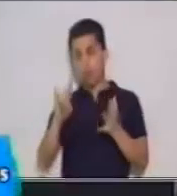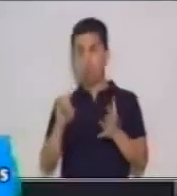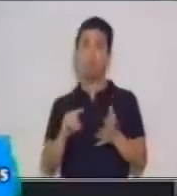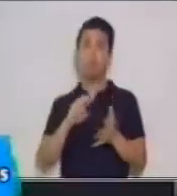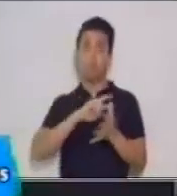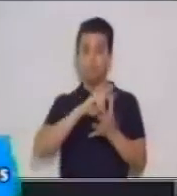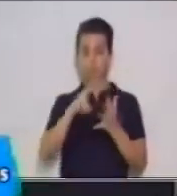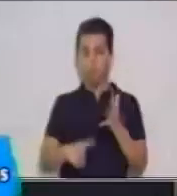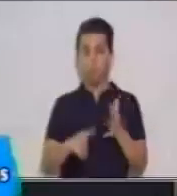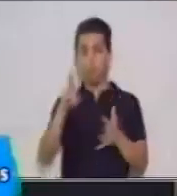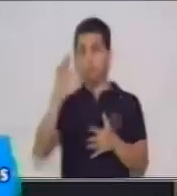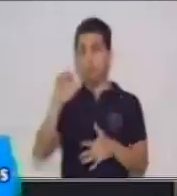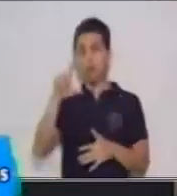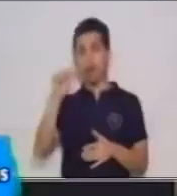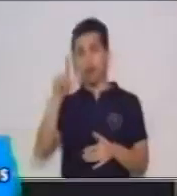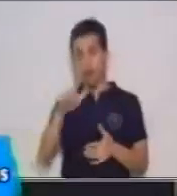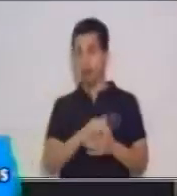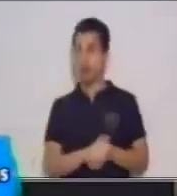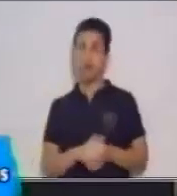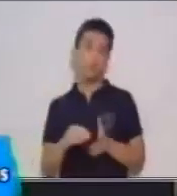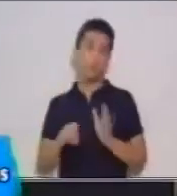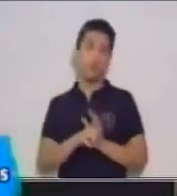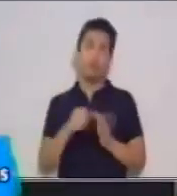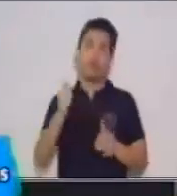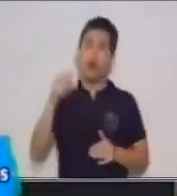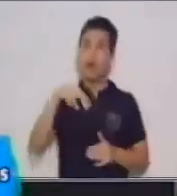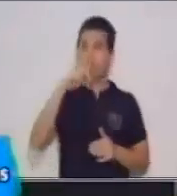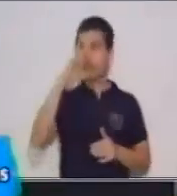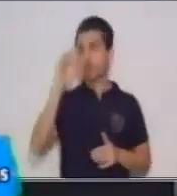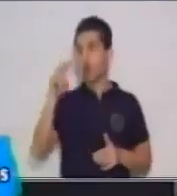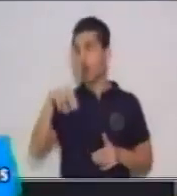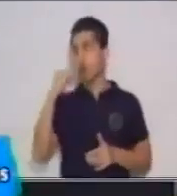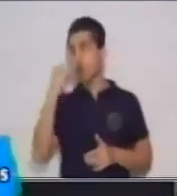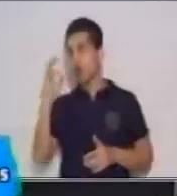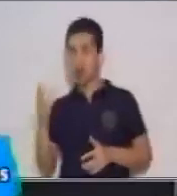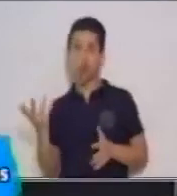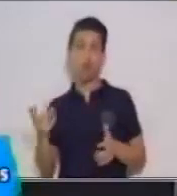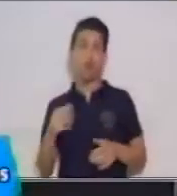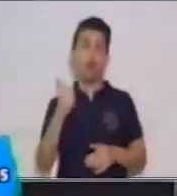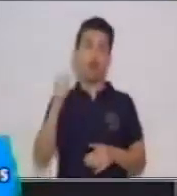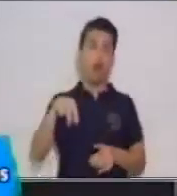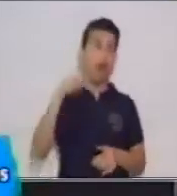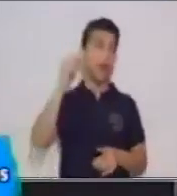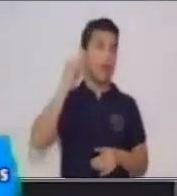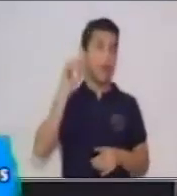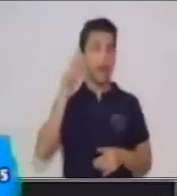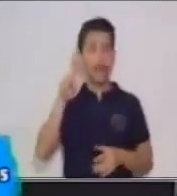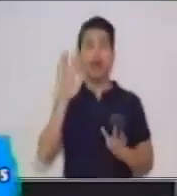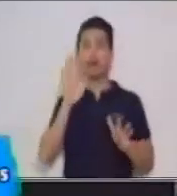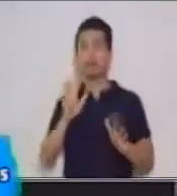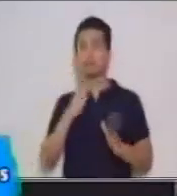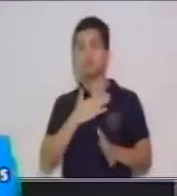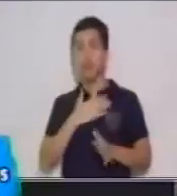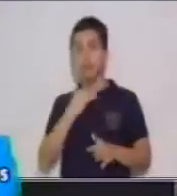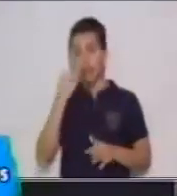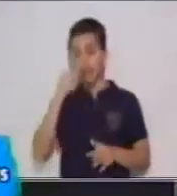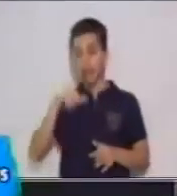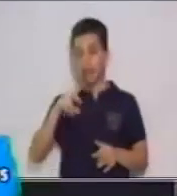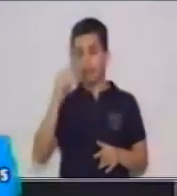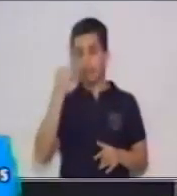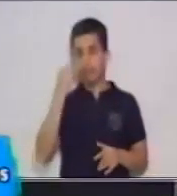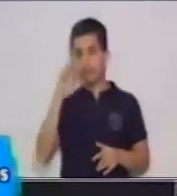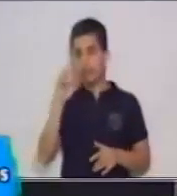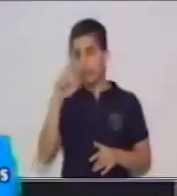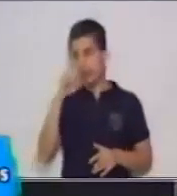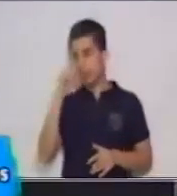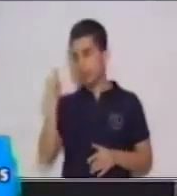ejemplo, Ángel. Bueno, y esas son indirectas. Ahora vamos a ubicarnos,